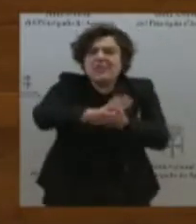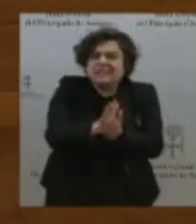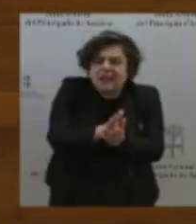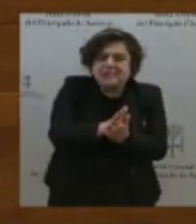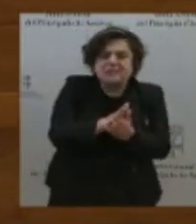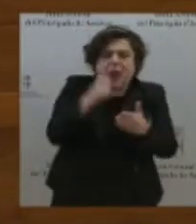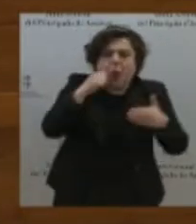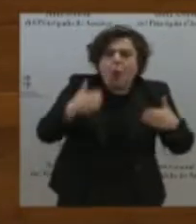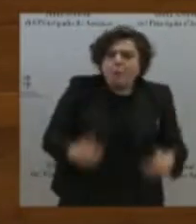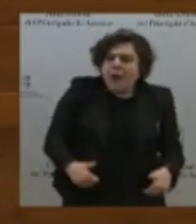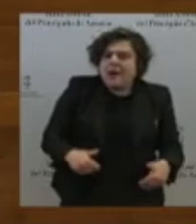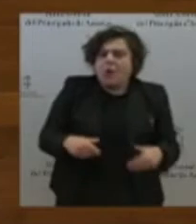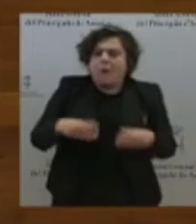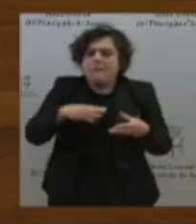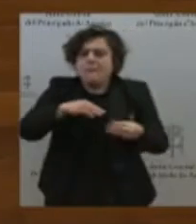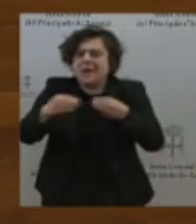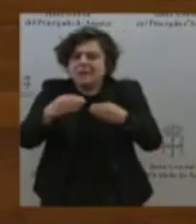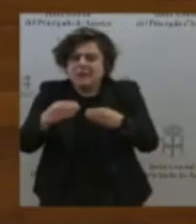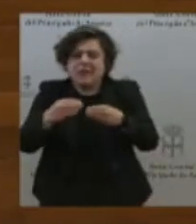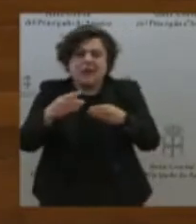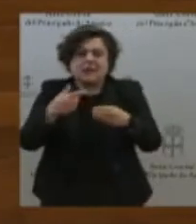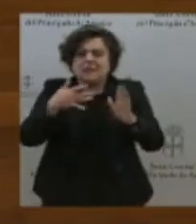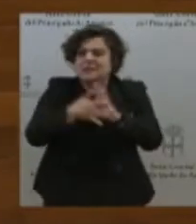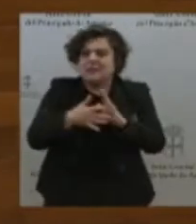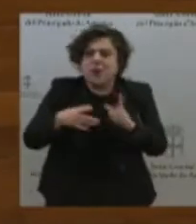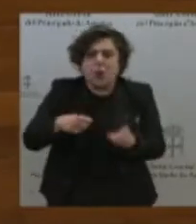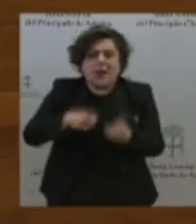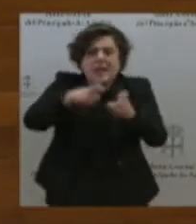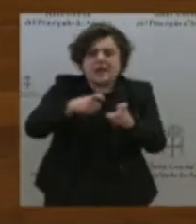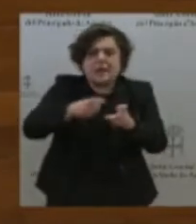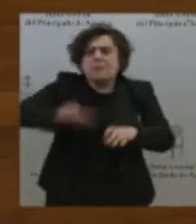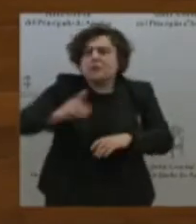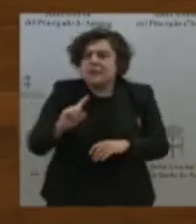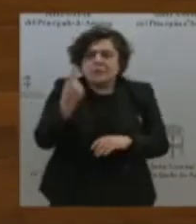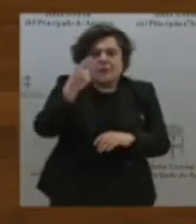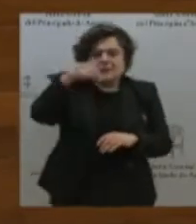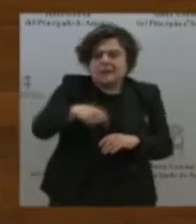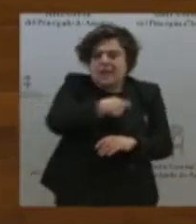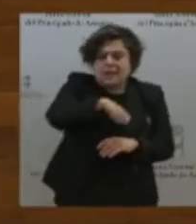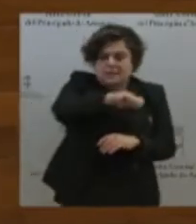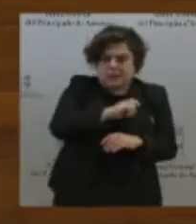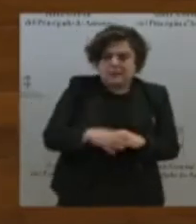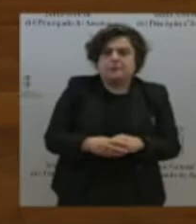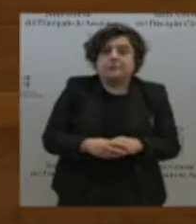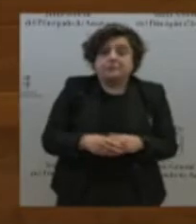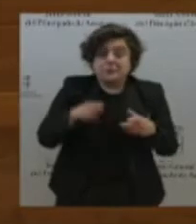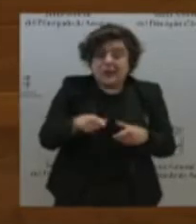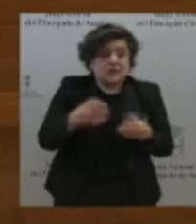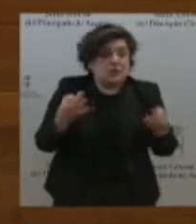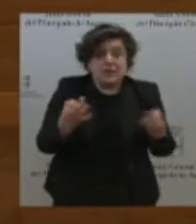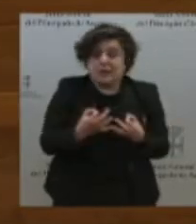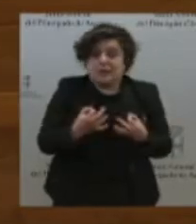bélico vivido en el Estado español. Suplir esa carencia resulta indispensable para el conjunto de la